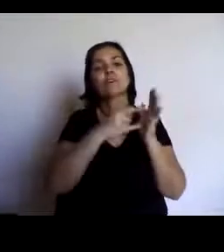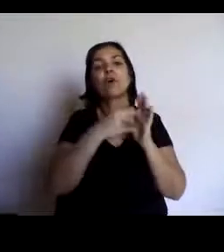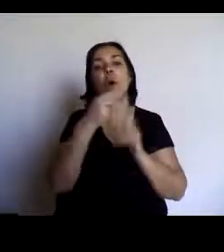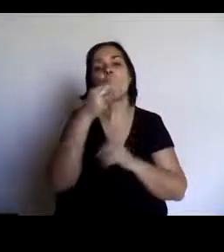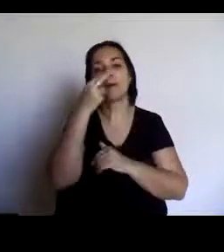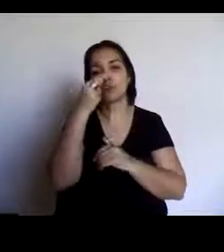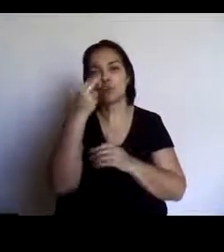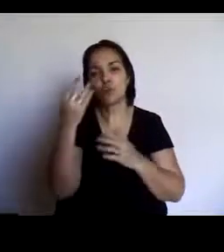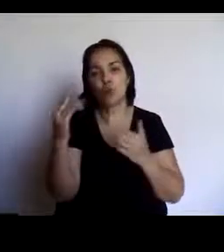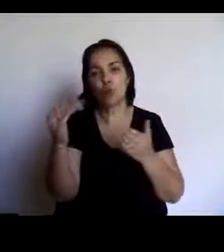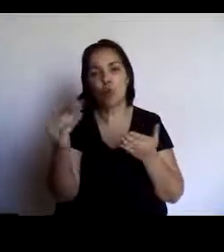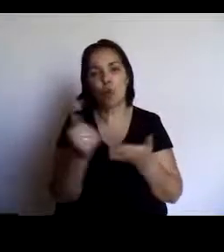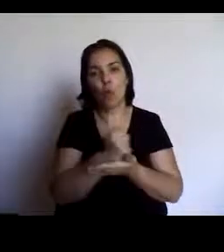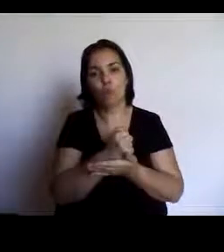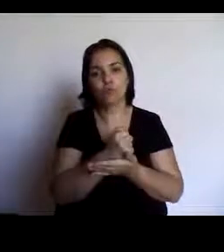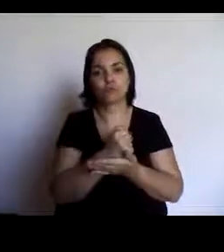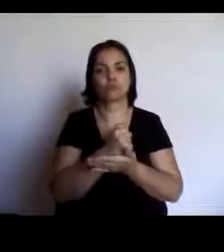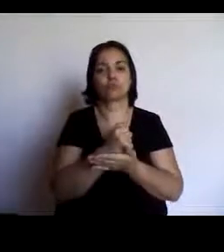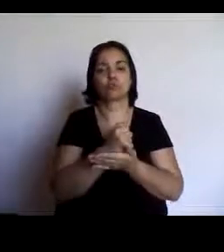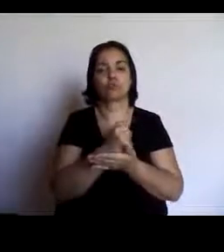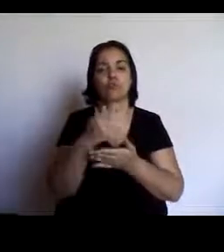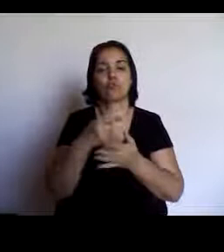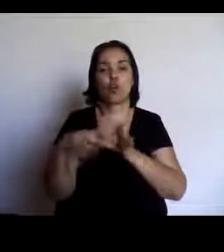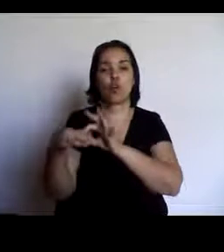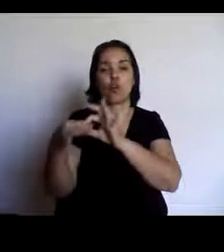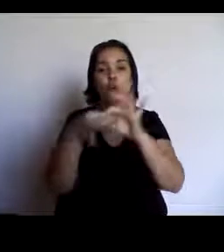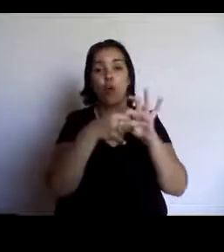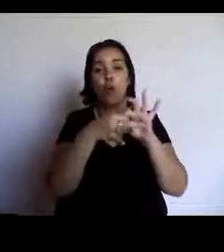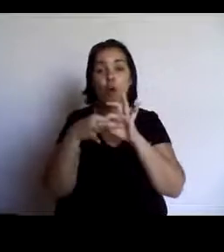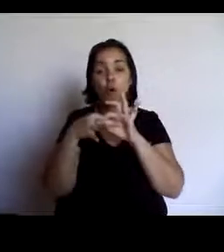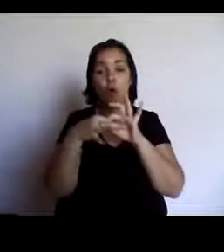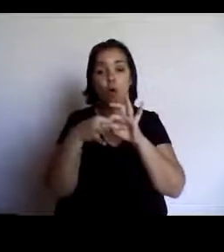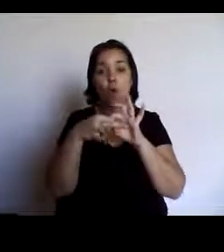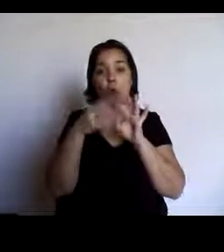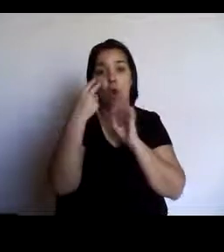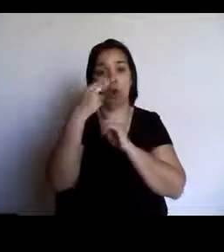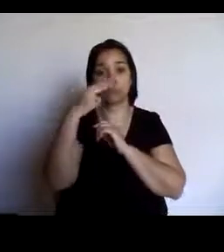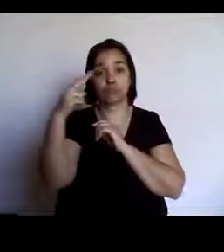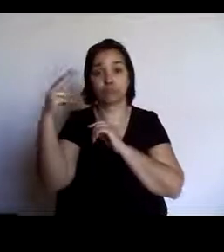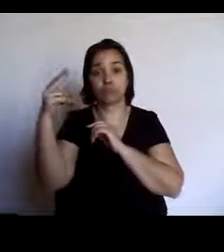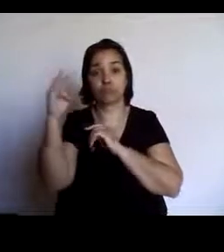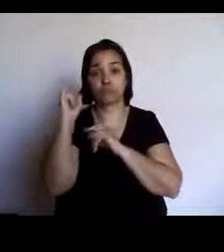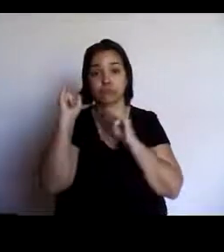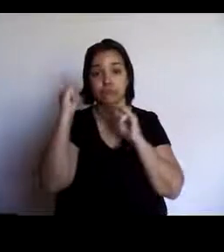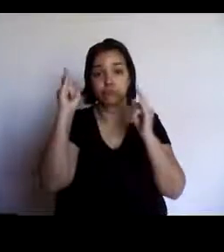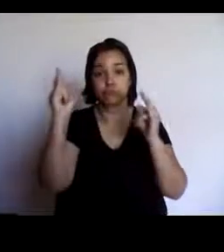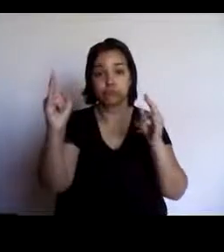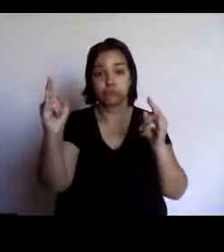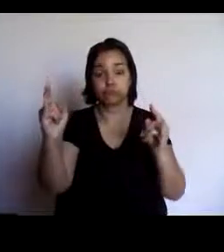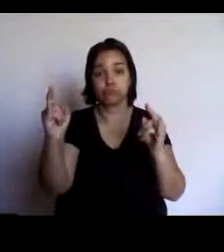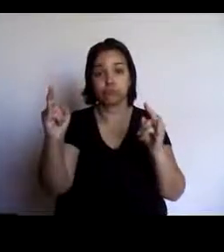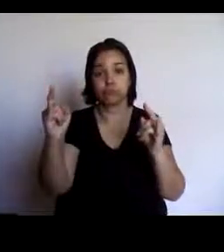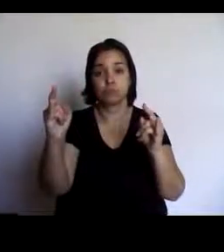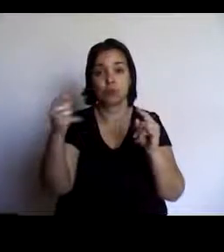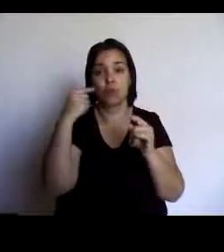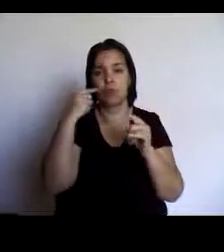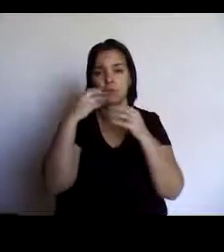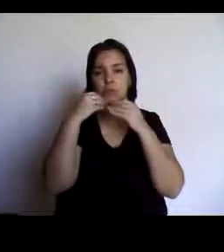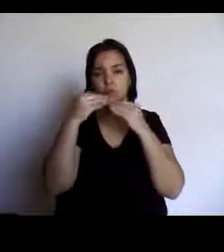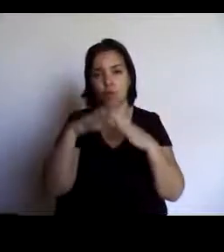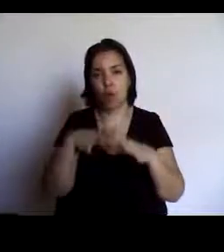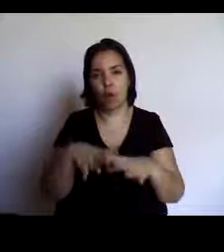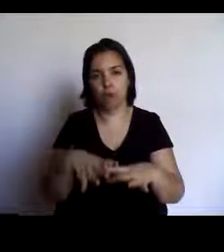aquellos que de una u otra forma están relacionados con el turismo rural, que inciden de una u otra forma con la historia, con las